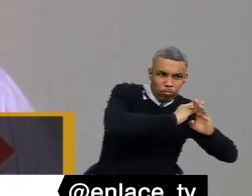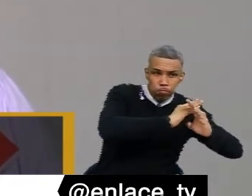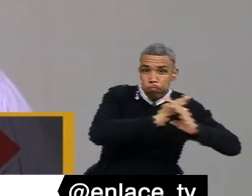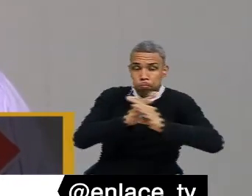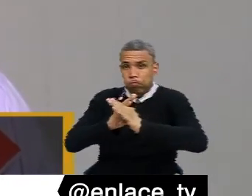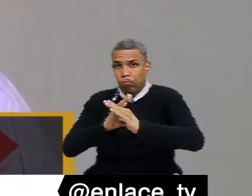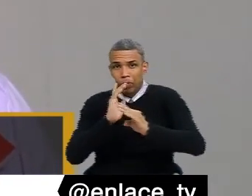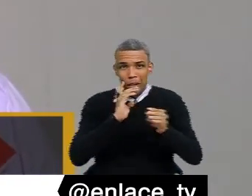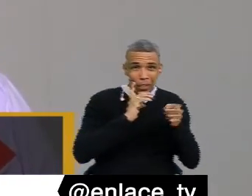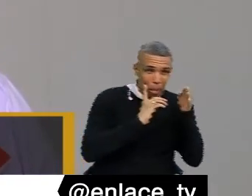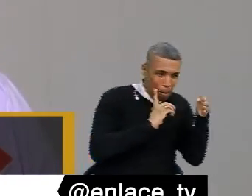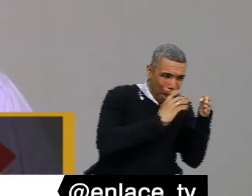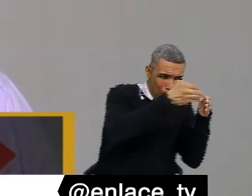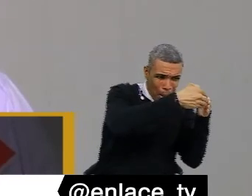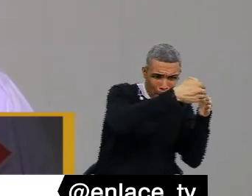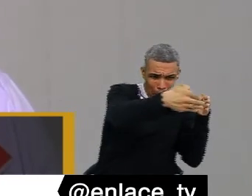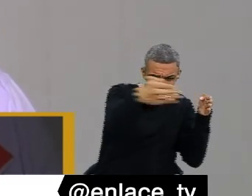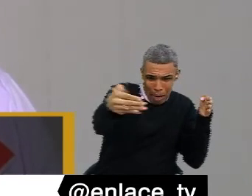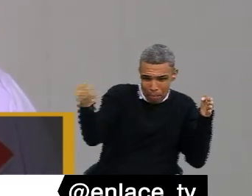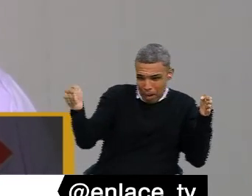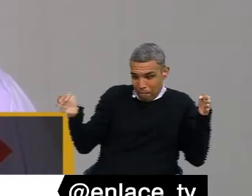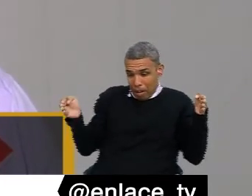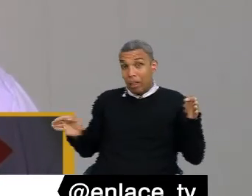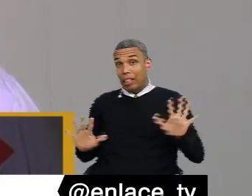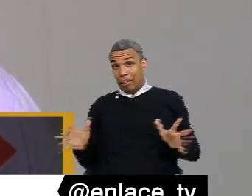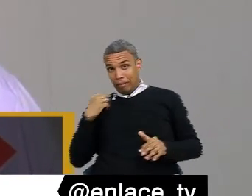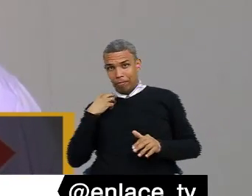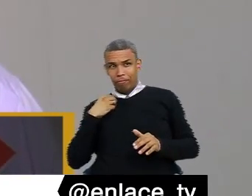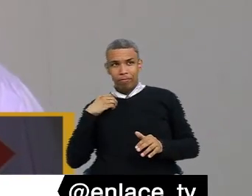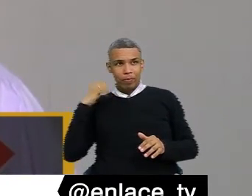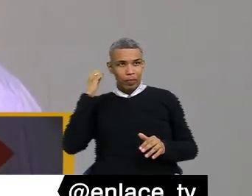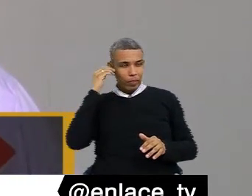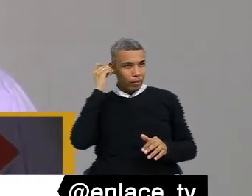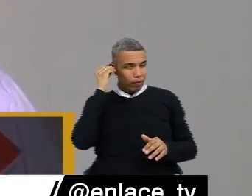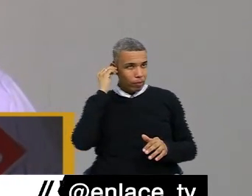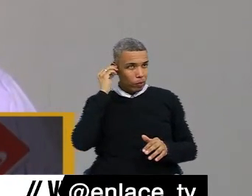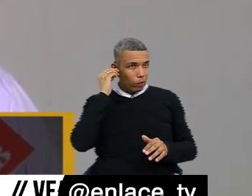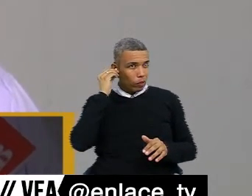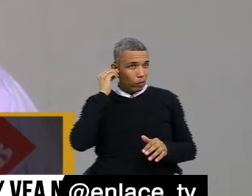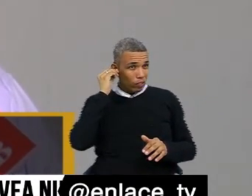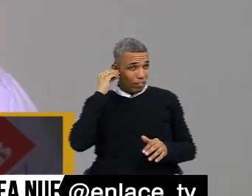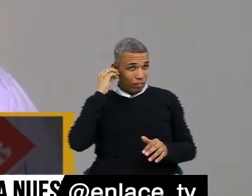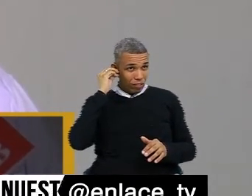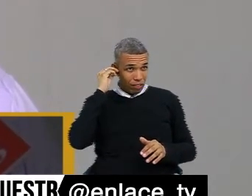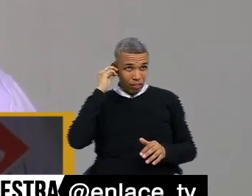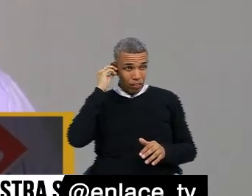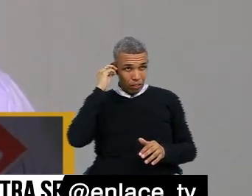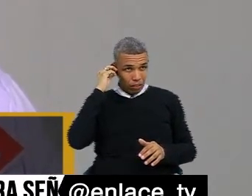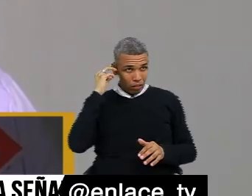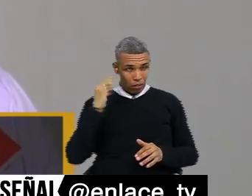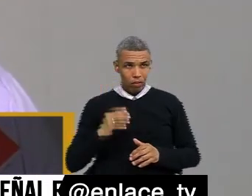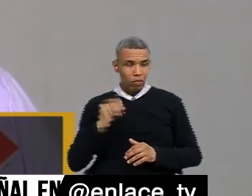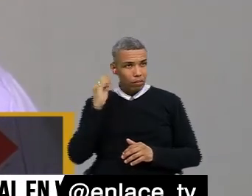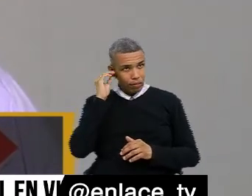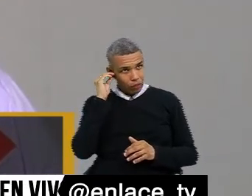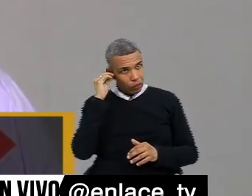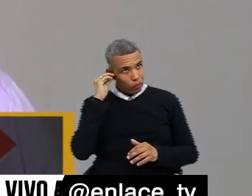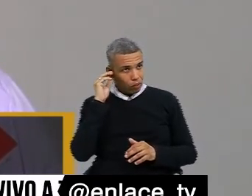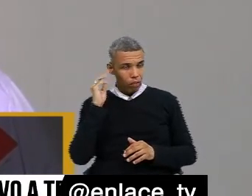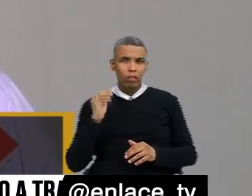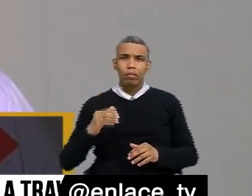que asisten al espectáculo como también del resto de la ciudadanía, porque hemos tenido algunos